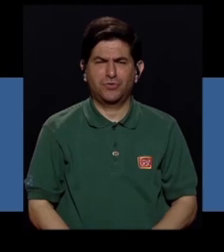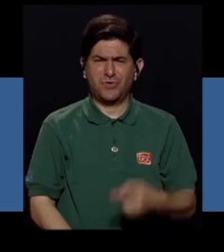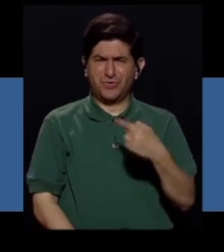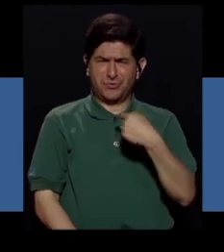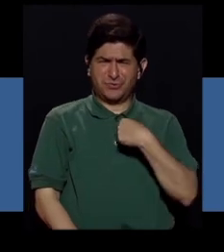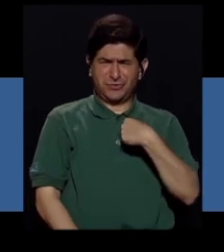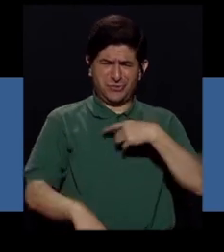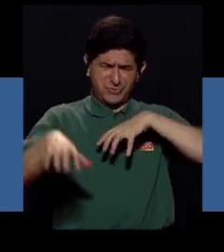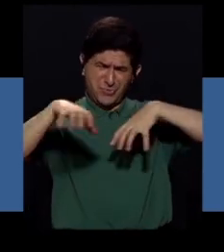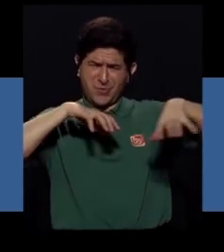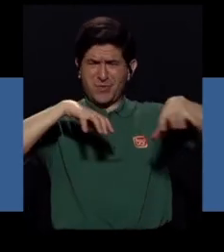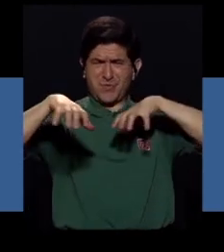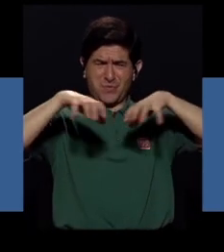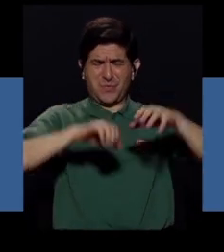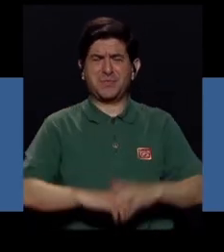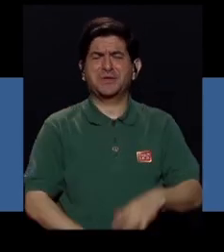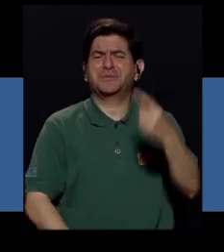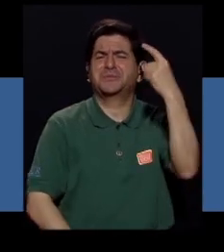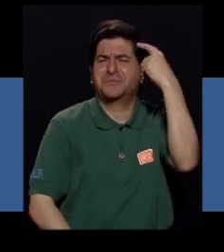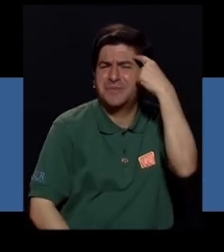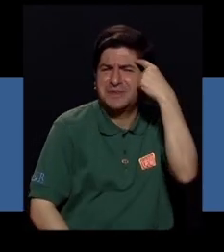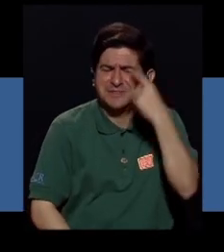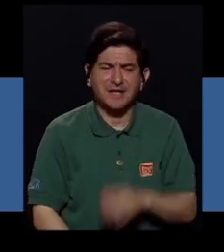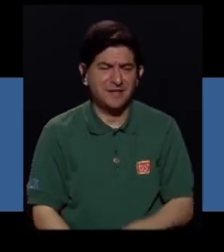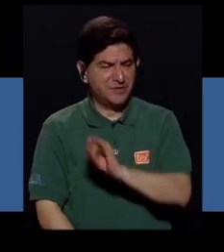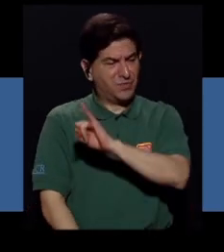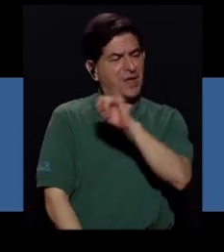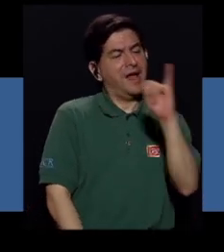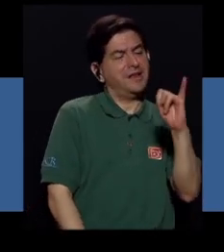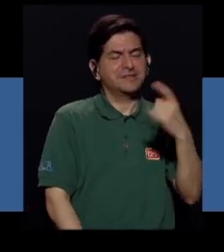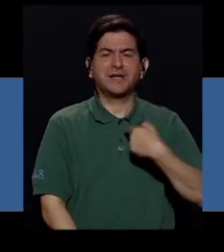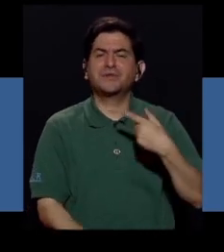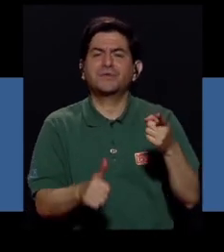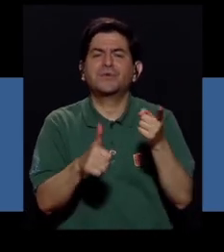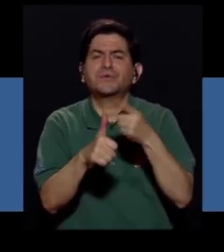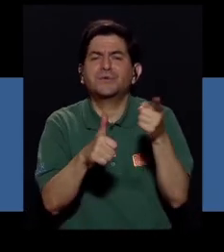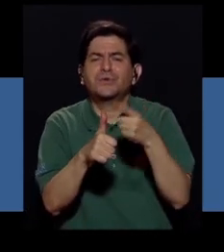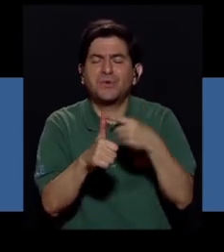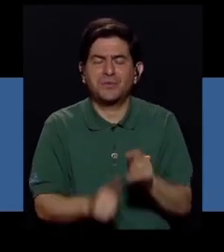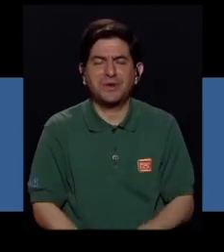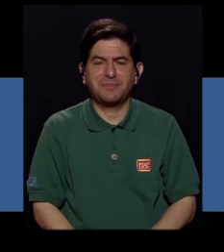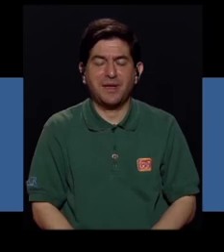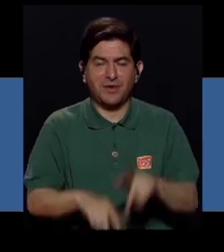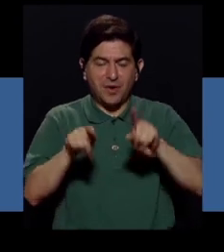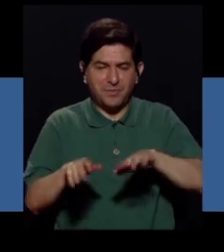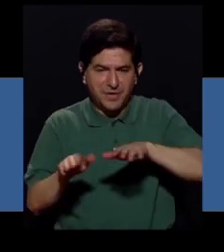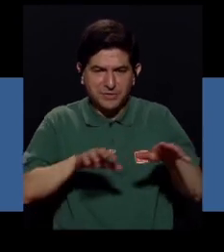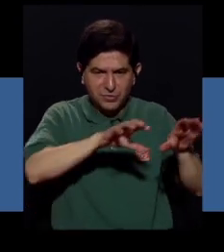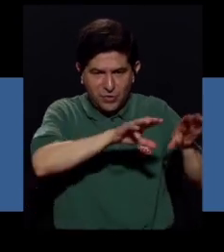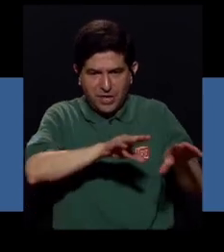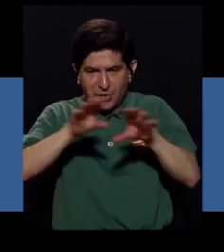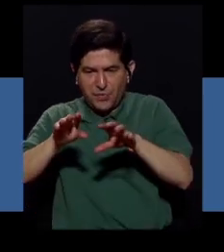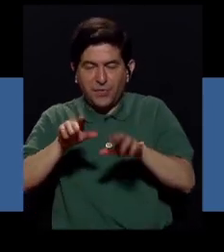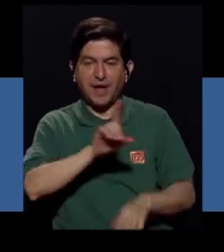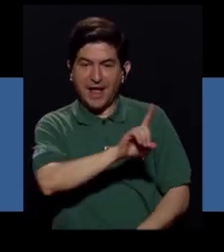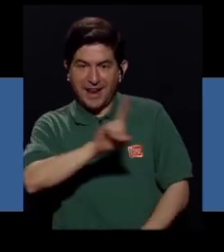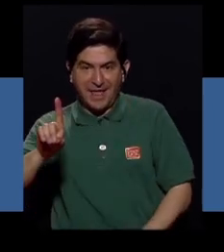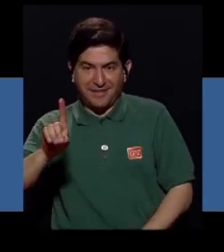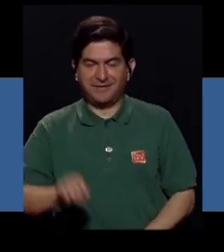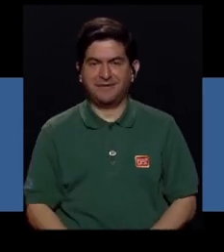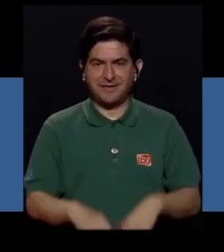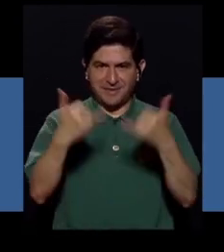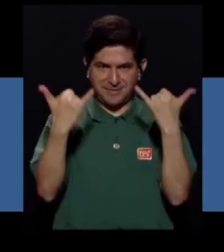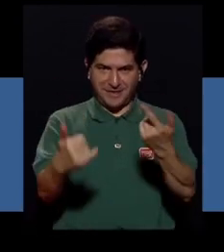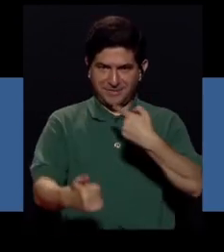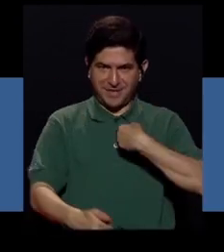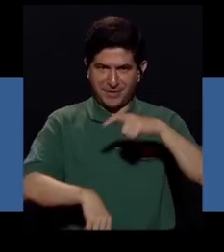si yo la voy a movilizar hacia el lado izquierdo, yo primero voy a tener que correr a la persona hacia el lado derecho. Así, cuando